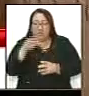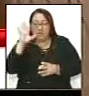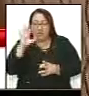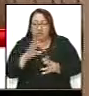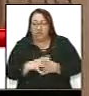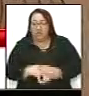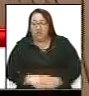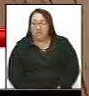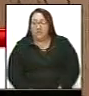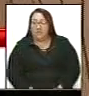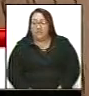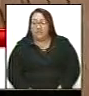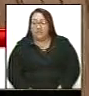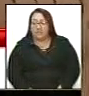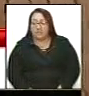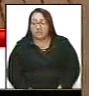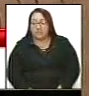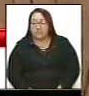la mano.